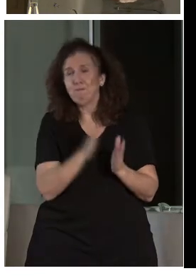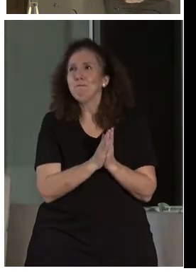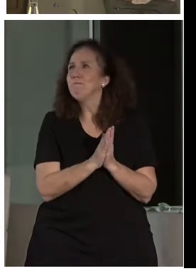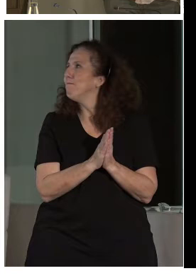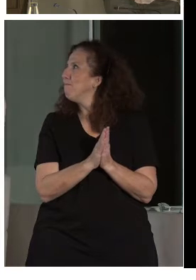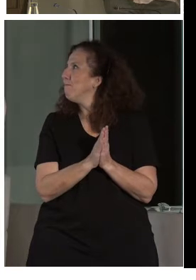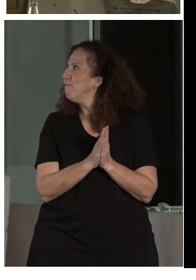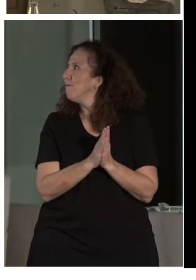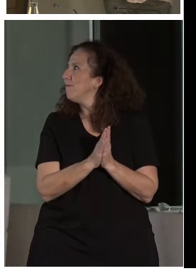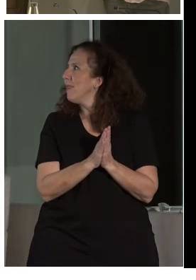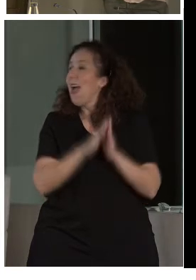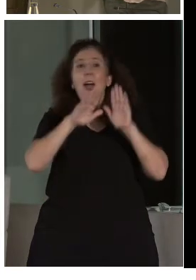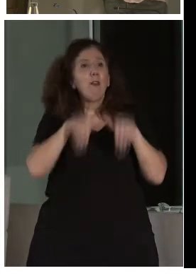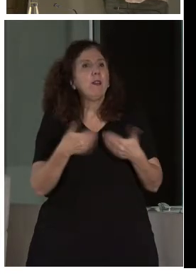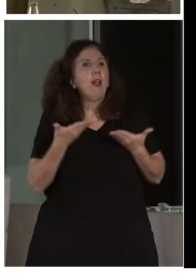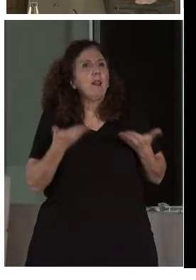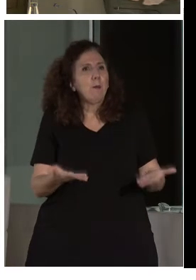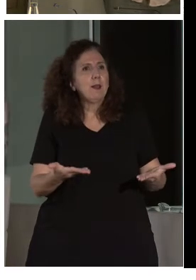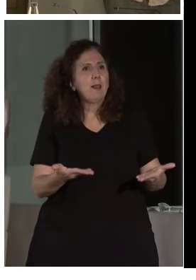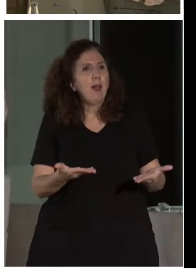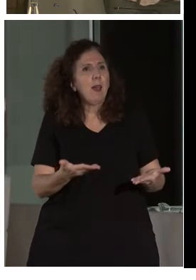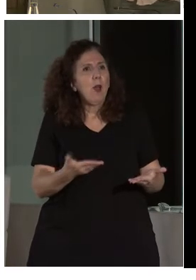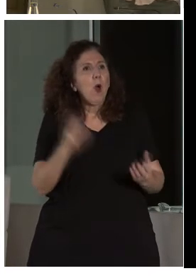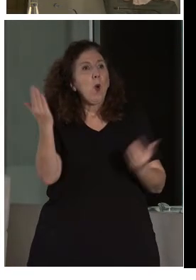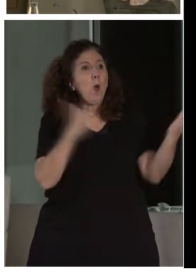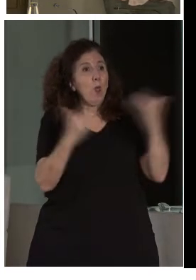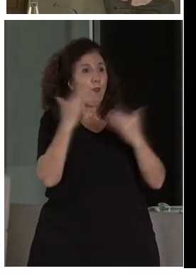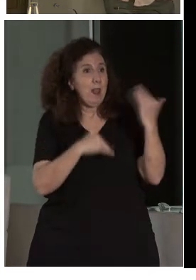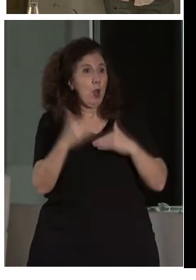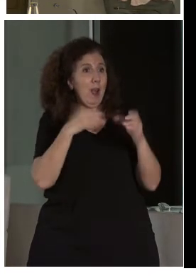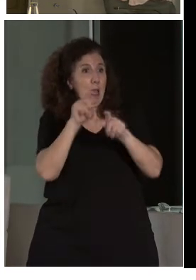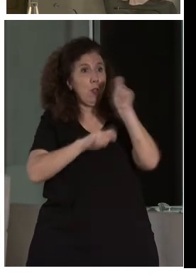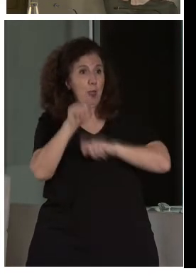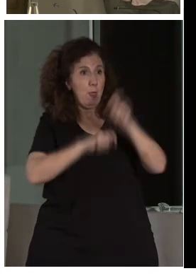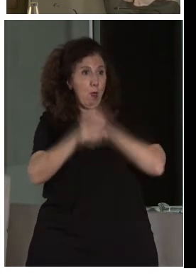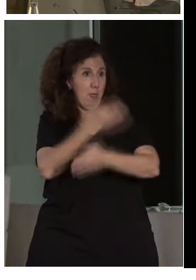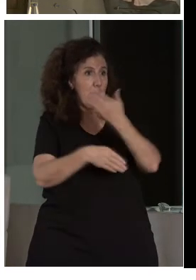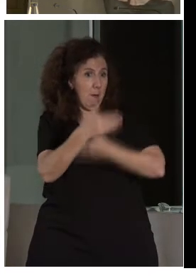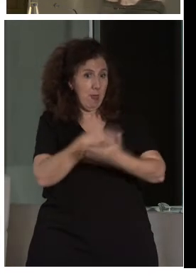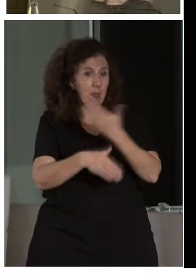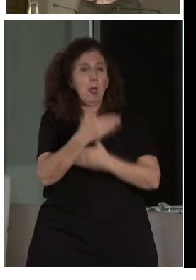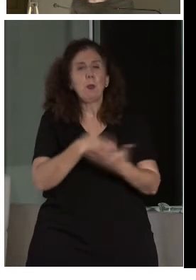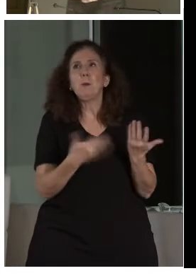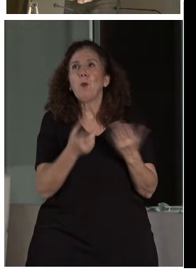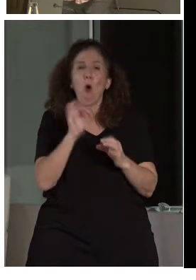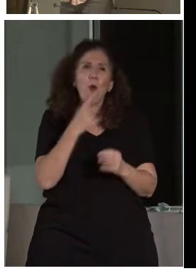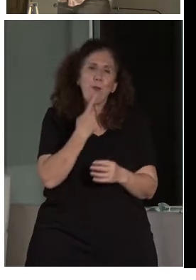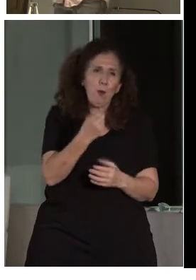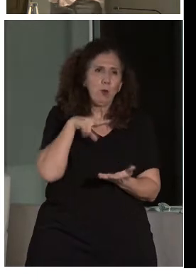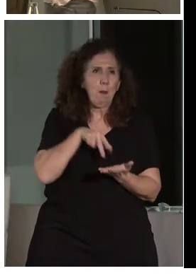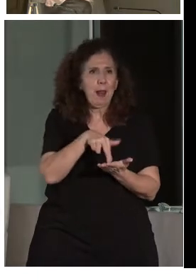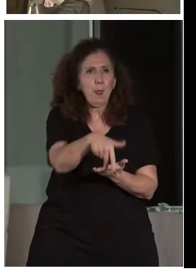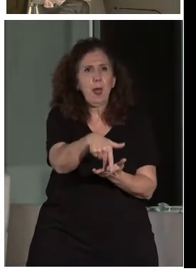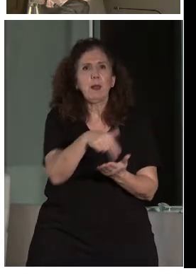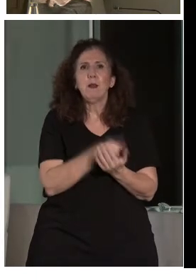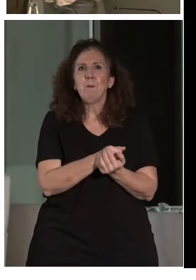bueno. Entonces, al final, ¿qué es lo que ocurre? Que cuando estuvieron los de Handicap Evasión, buscamos lo que hablabais ahí el otro día, lo que se hablaba ayer, que es